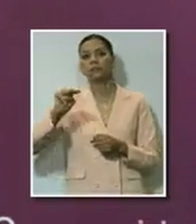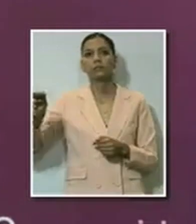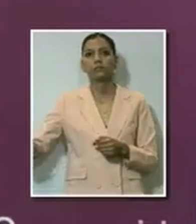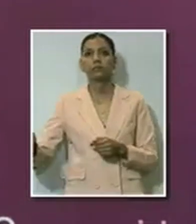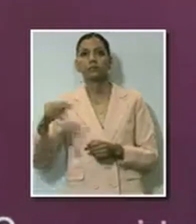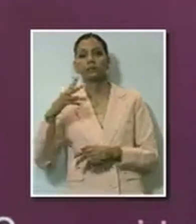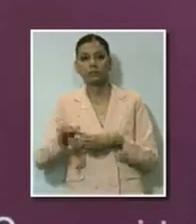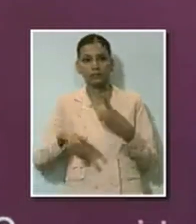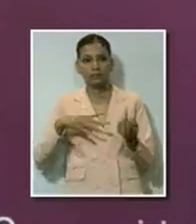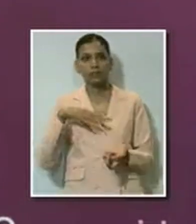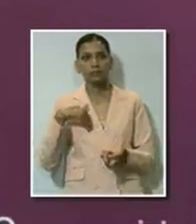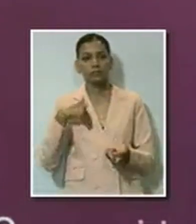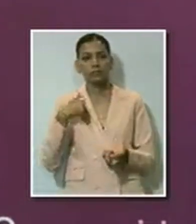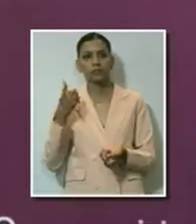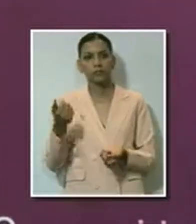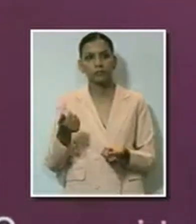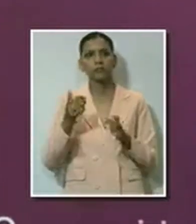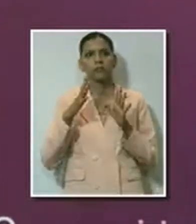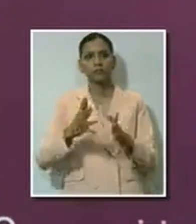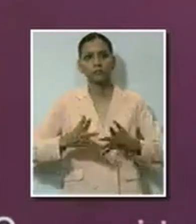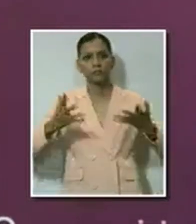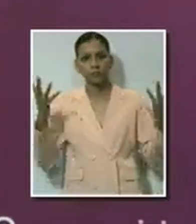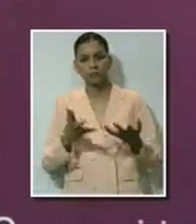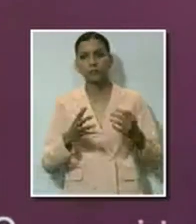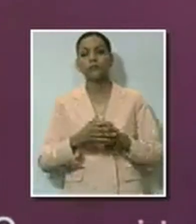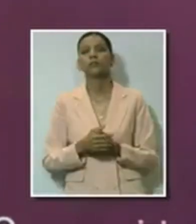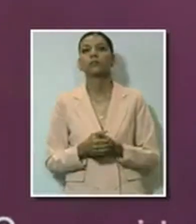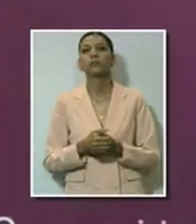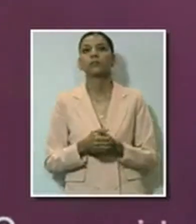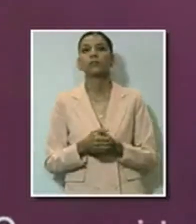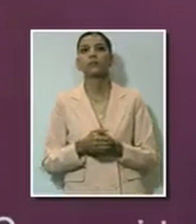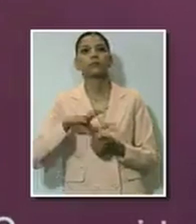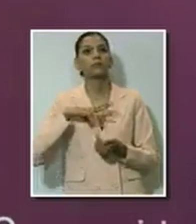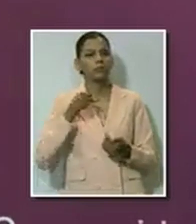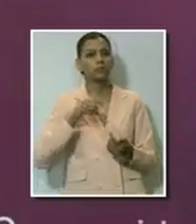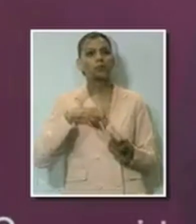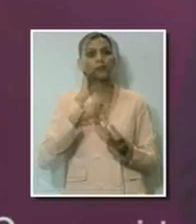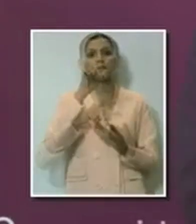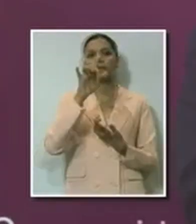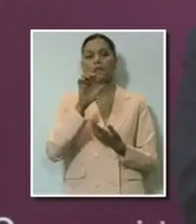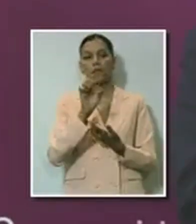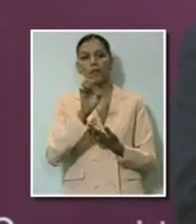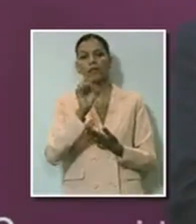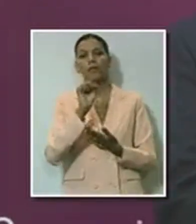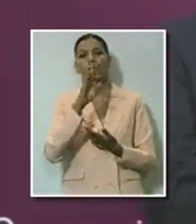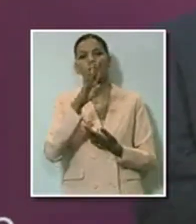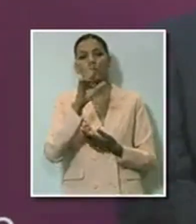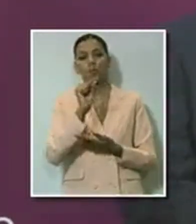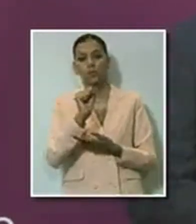como candidata a la presidencia de la República, la visita obedece a temas gubernamentales y no a actos